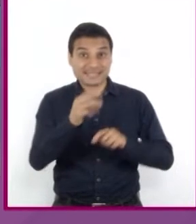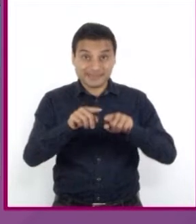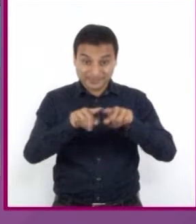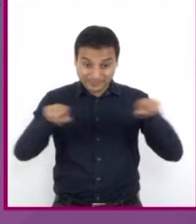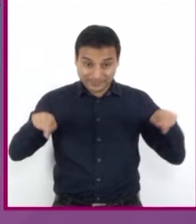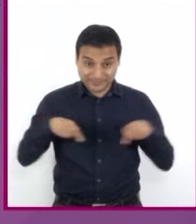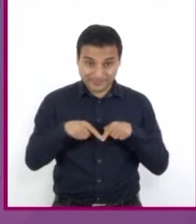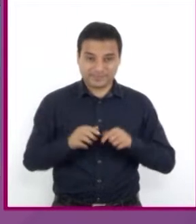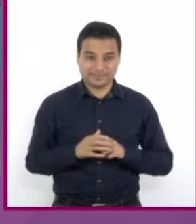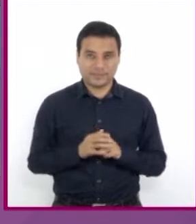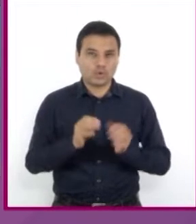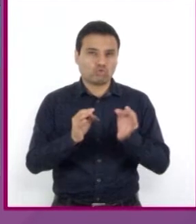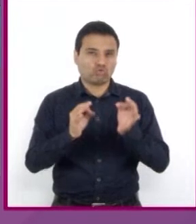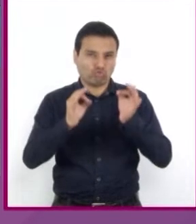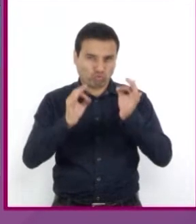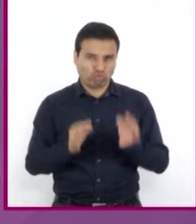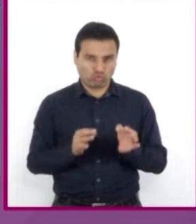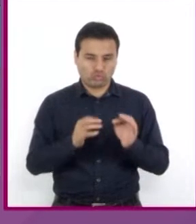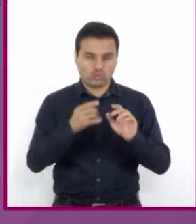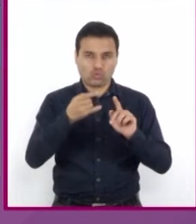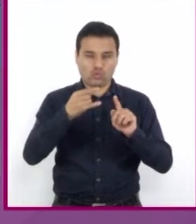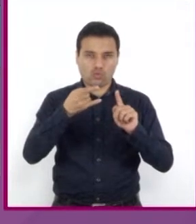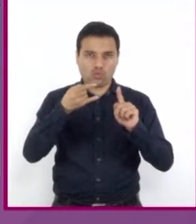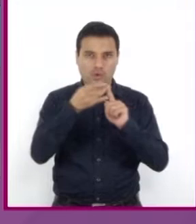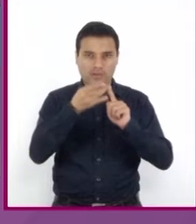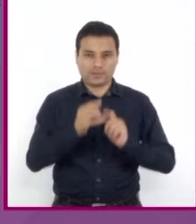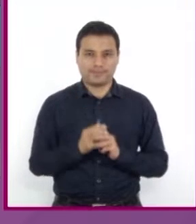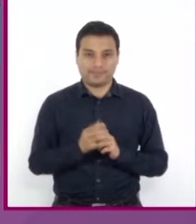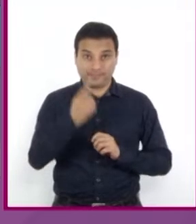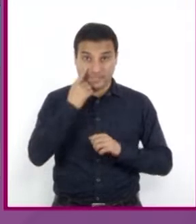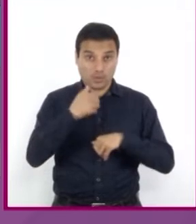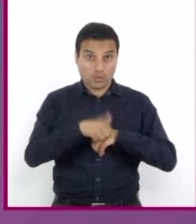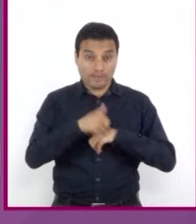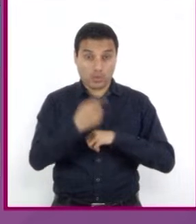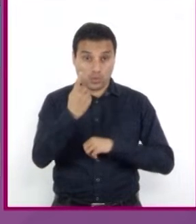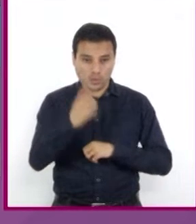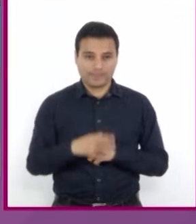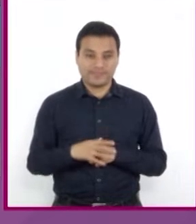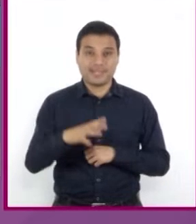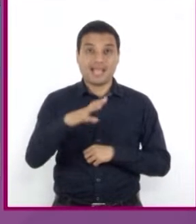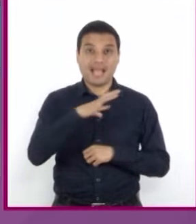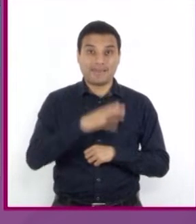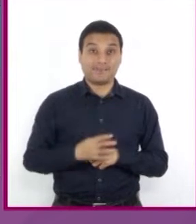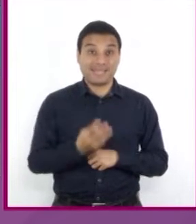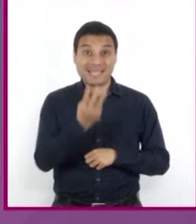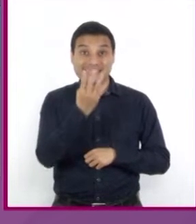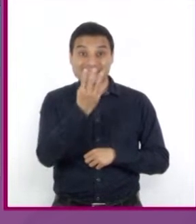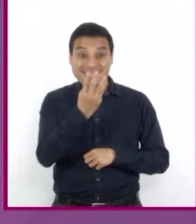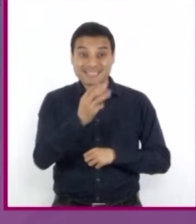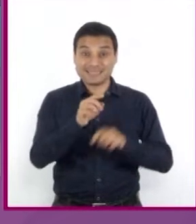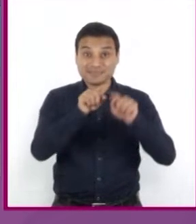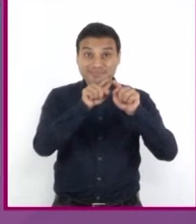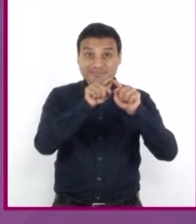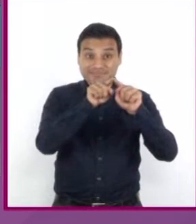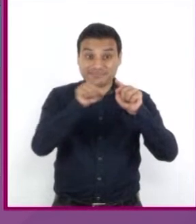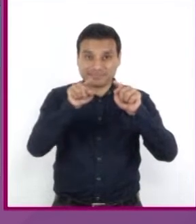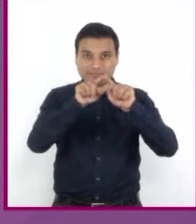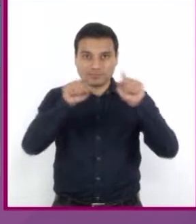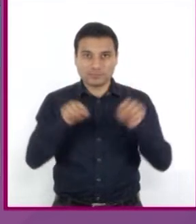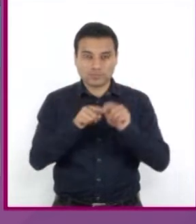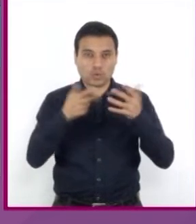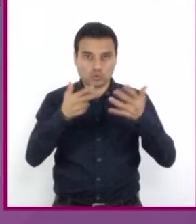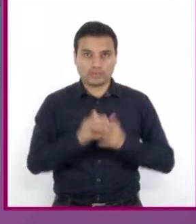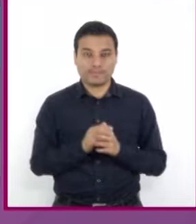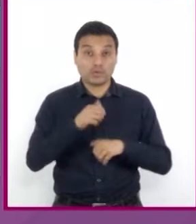forma cuadrangular. El estanque 1 tiene 3 losetas por lado y 8 losetas en total. El